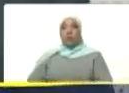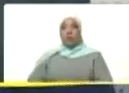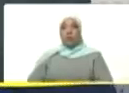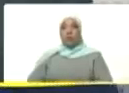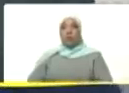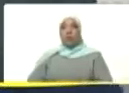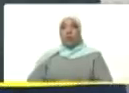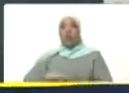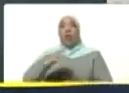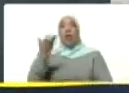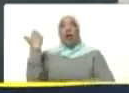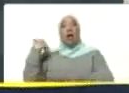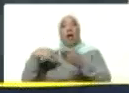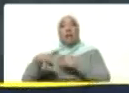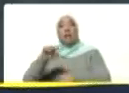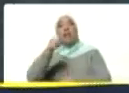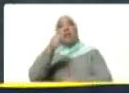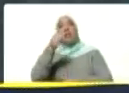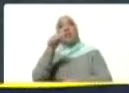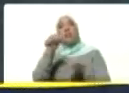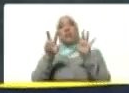Hace 18 años,